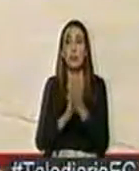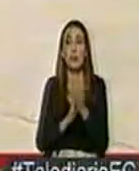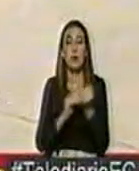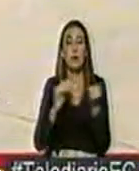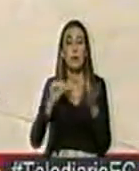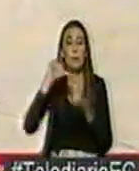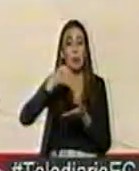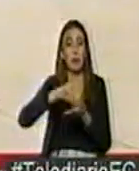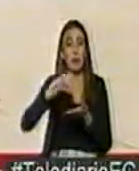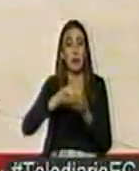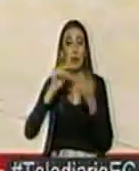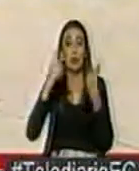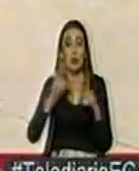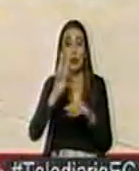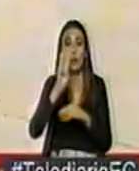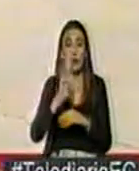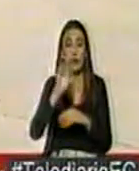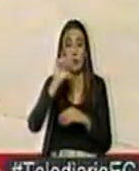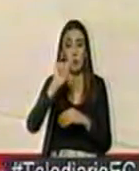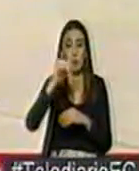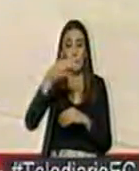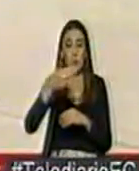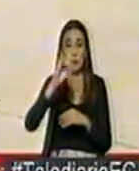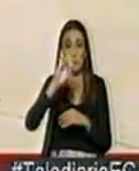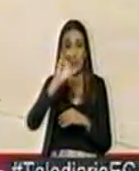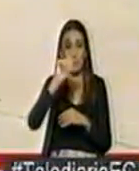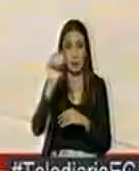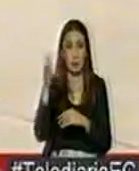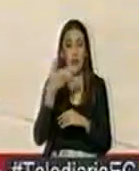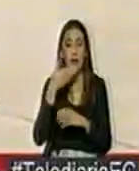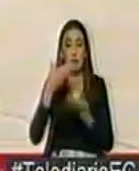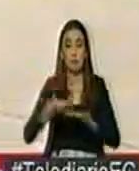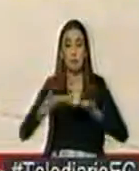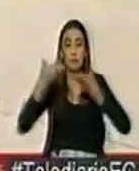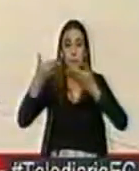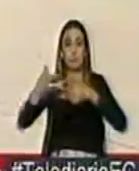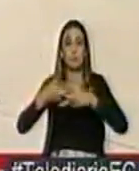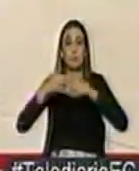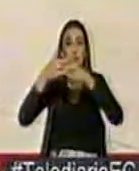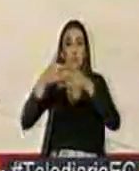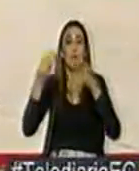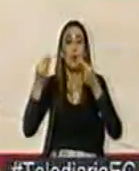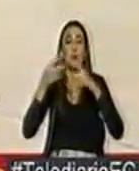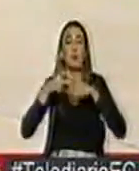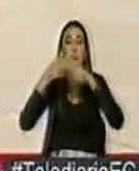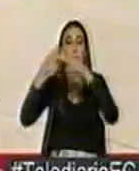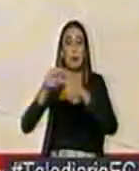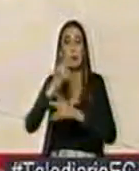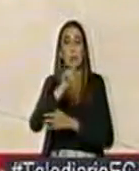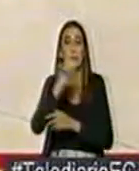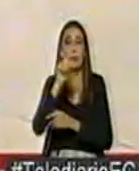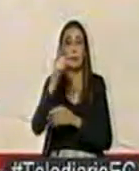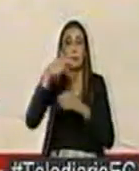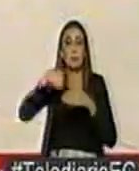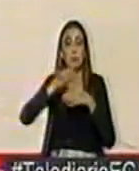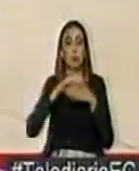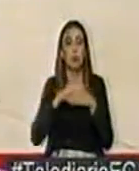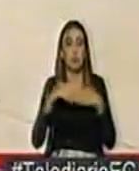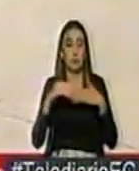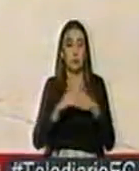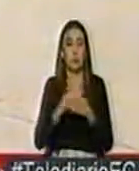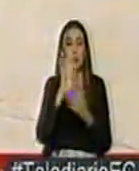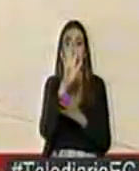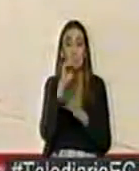Caracas y también ha destinado la entrega de créditos por aproximadamente 21 millones de dólares, beneficiando a